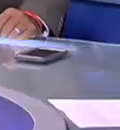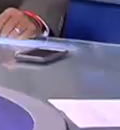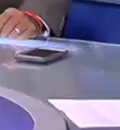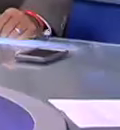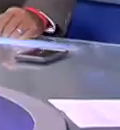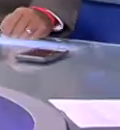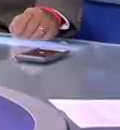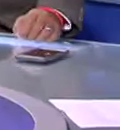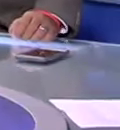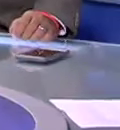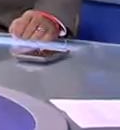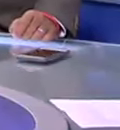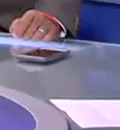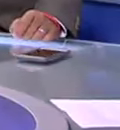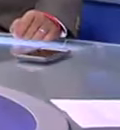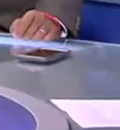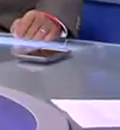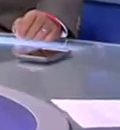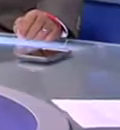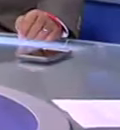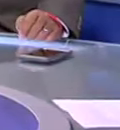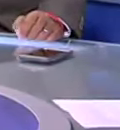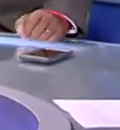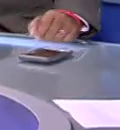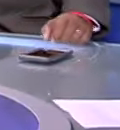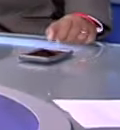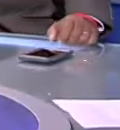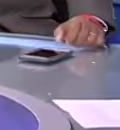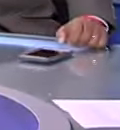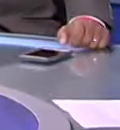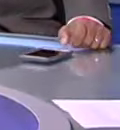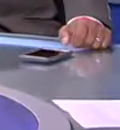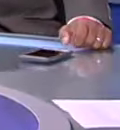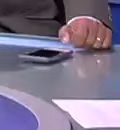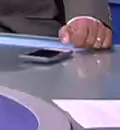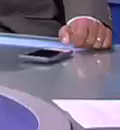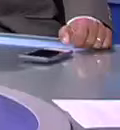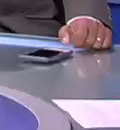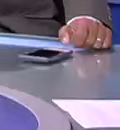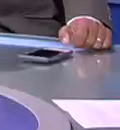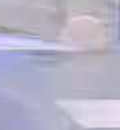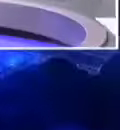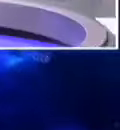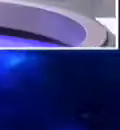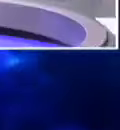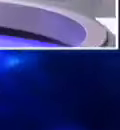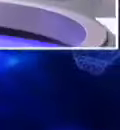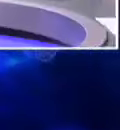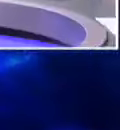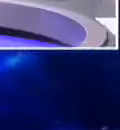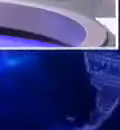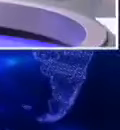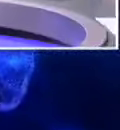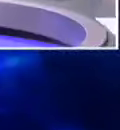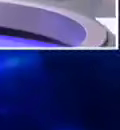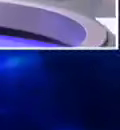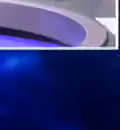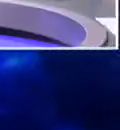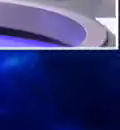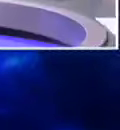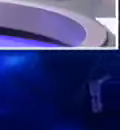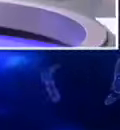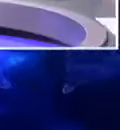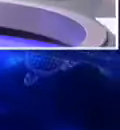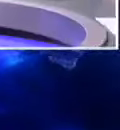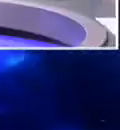Bueno, en este momento retornamos el paso con Mauricio Ceballos. Sí, Machala y Brasil, cierre de campaña de Lenín Moreno y Jorge Glas. Adelante, Mauricio.